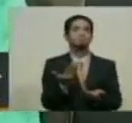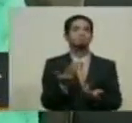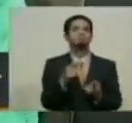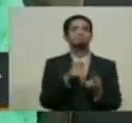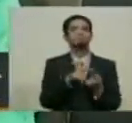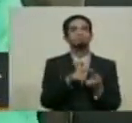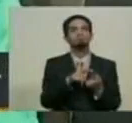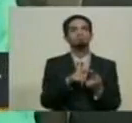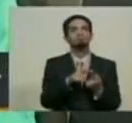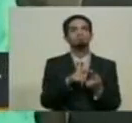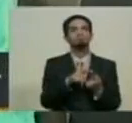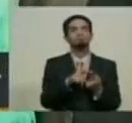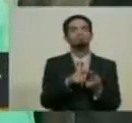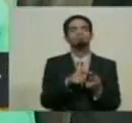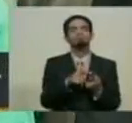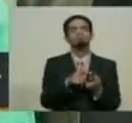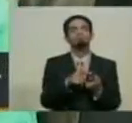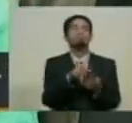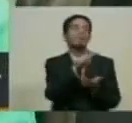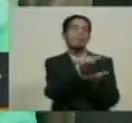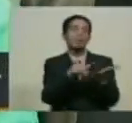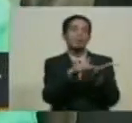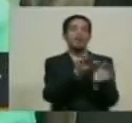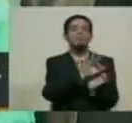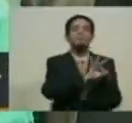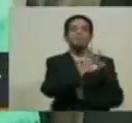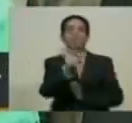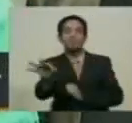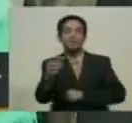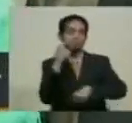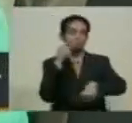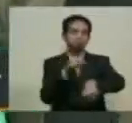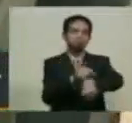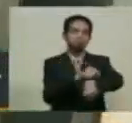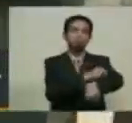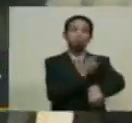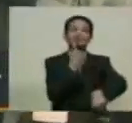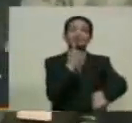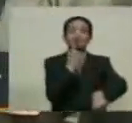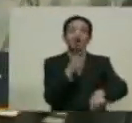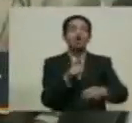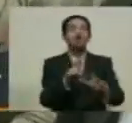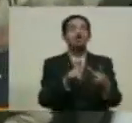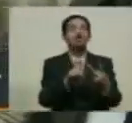eliminar la transmisión de sarampión y difteria para